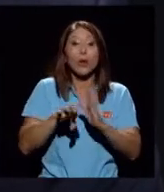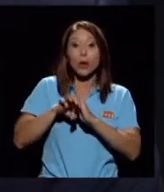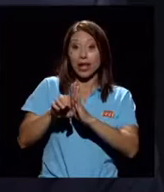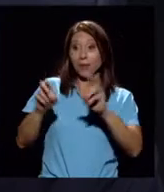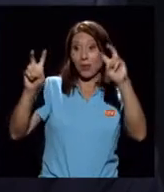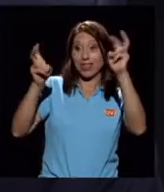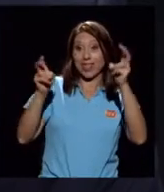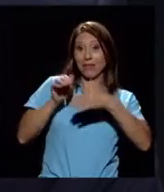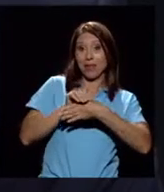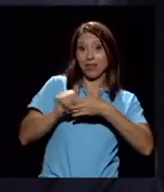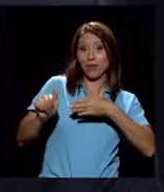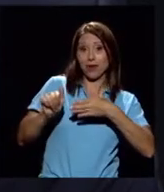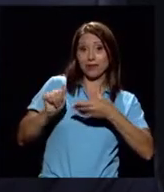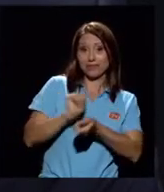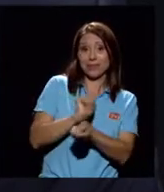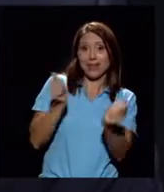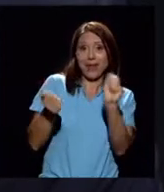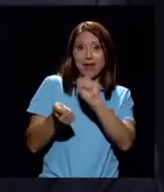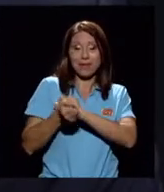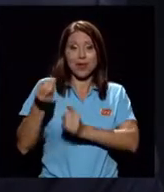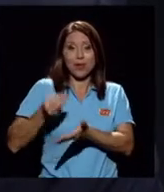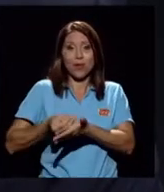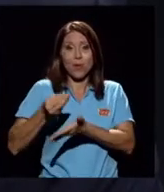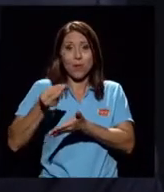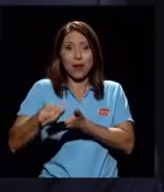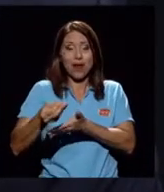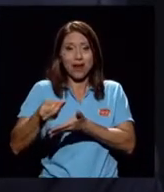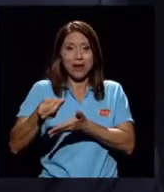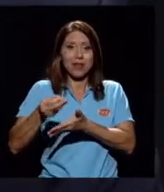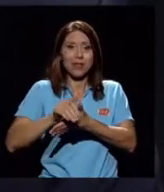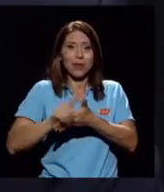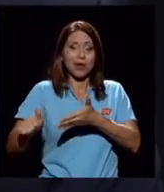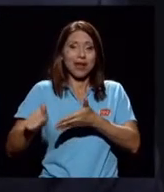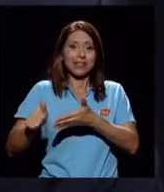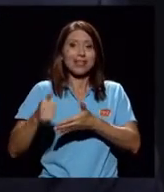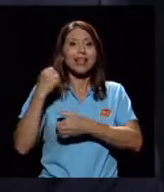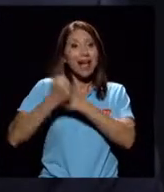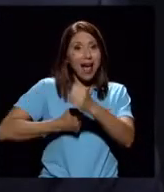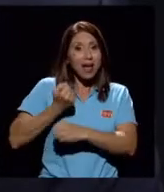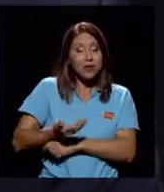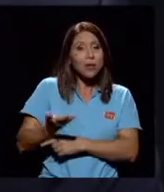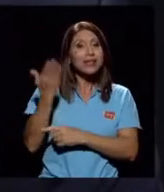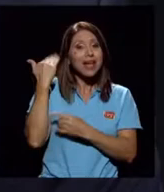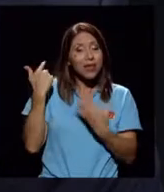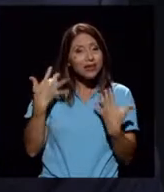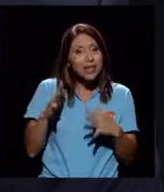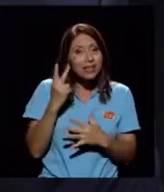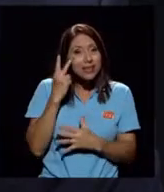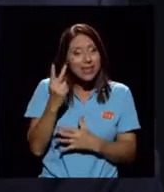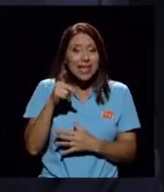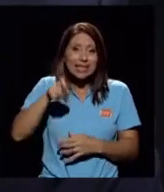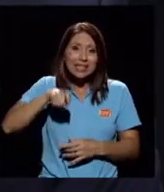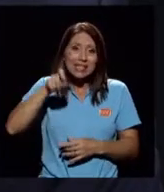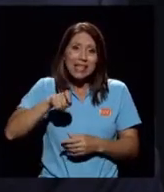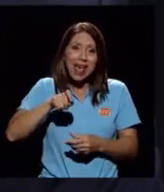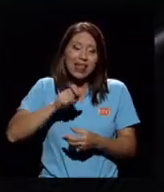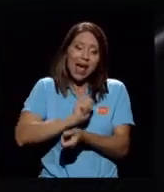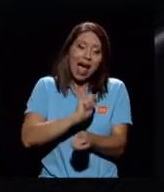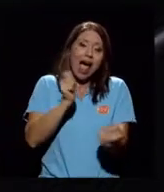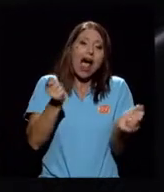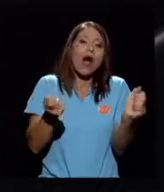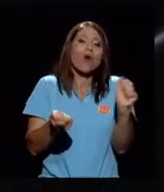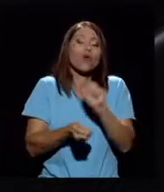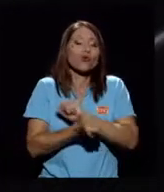el año pasado ya desde el año pasado se veía la necesidad de empezar a hacer ajustes más fuertes el tipo de cambio